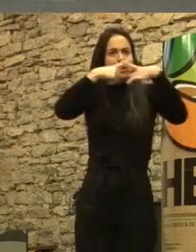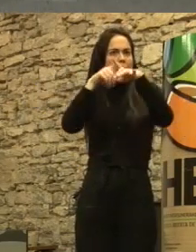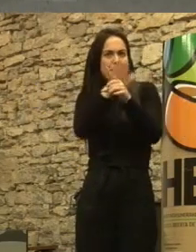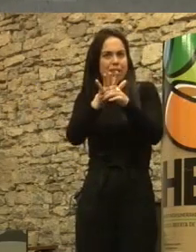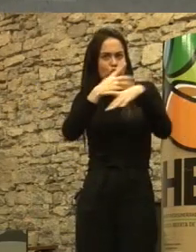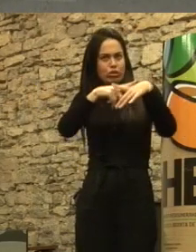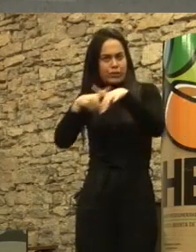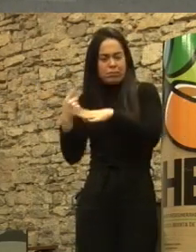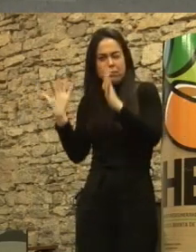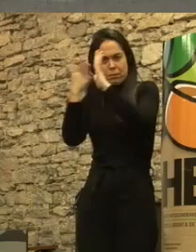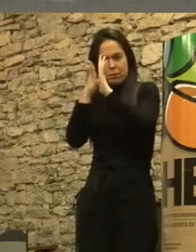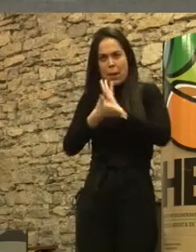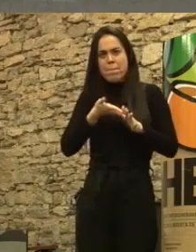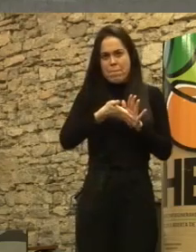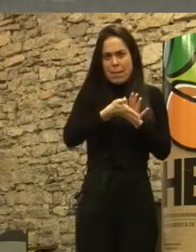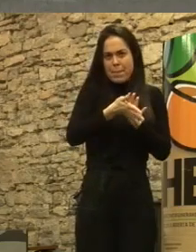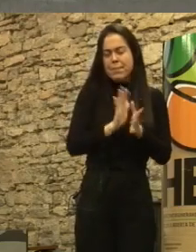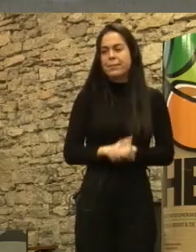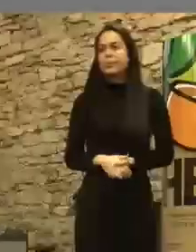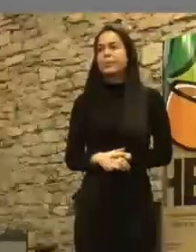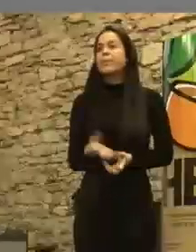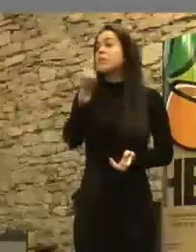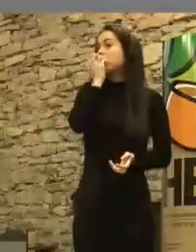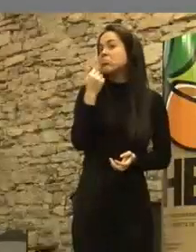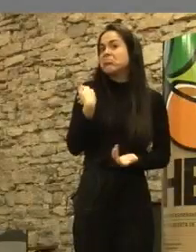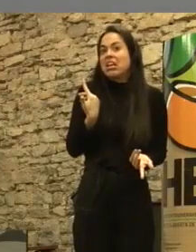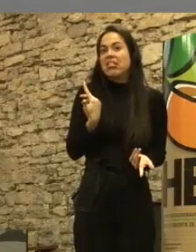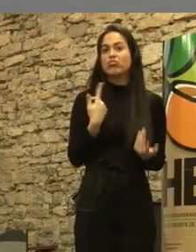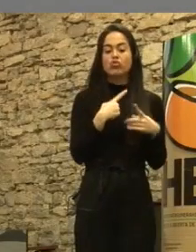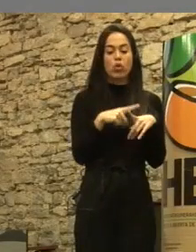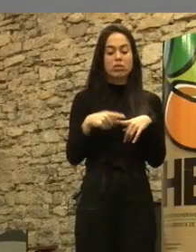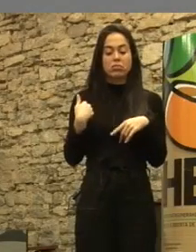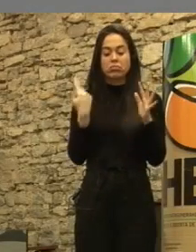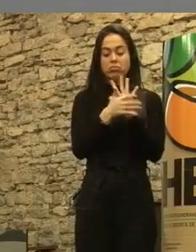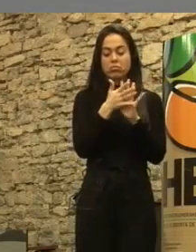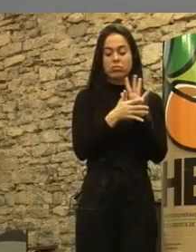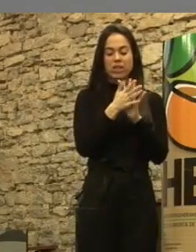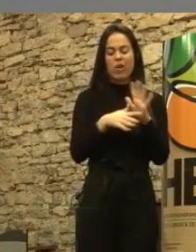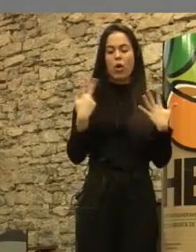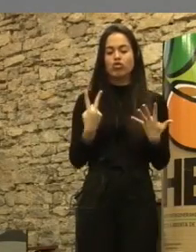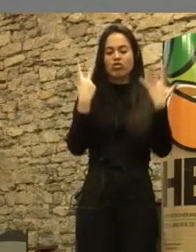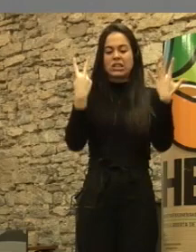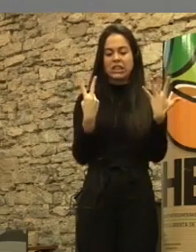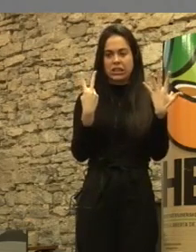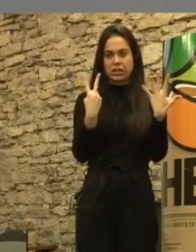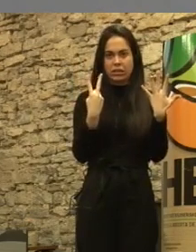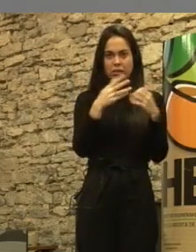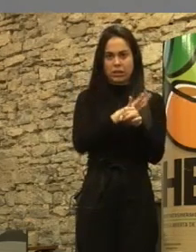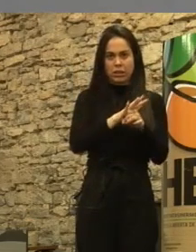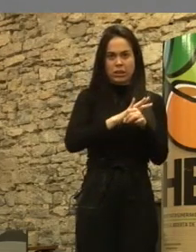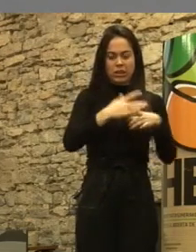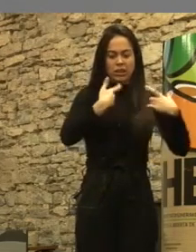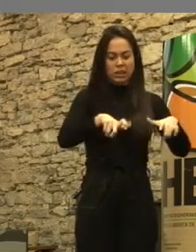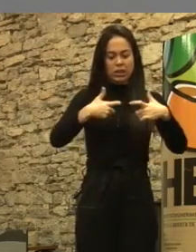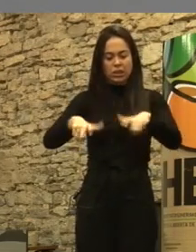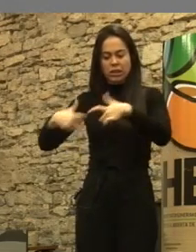¿no? En la web. Entonces, de cada cosa que yo hablaba un poco como estos tres niveles. O sea, dividí como en siete secciones que veremos ahora y de cada una de ellas hacía primero